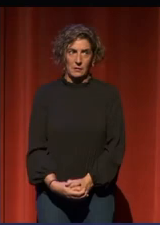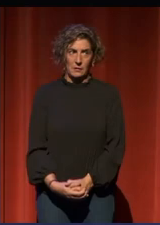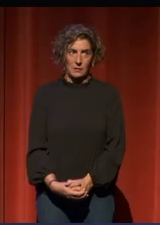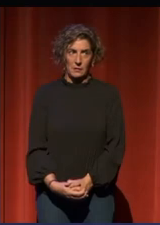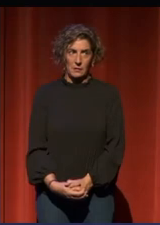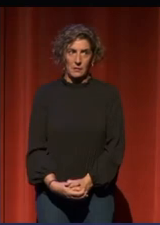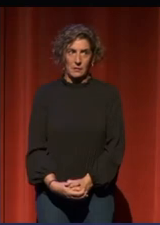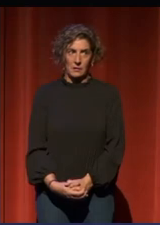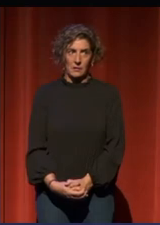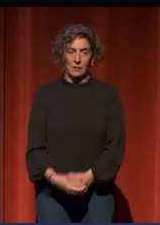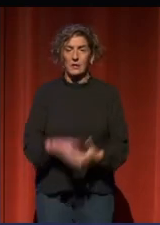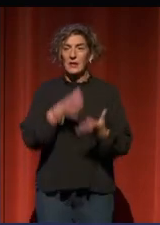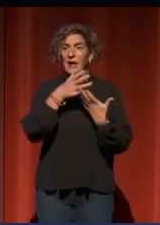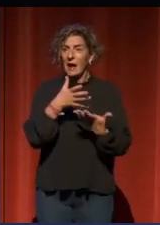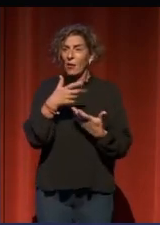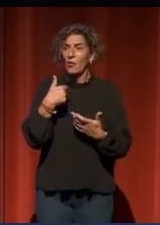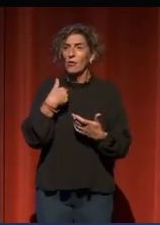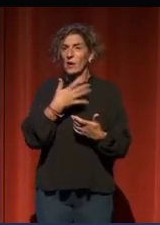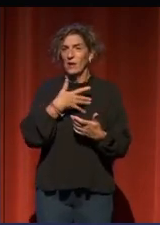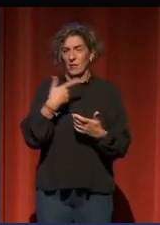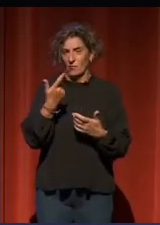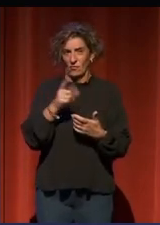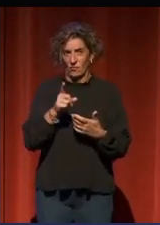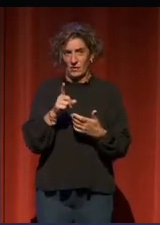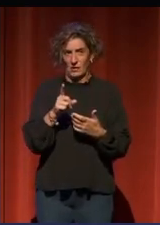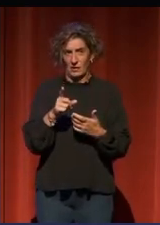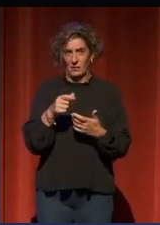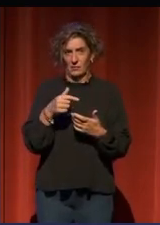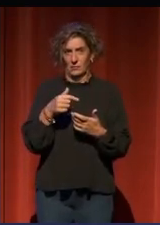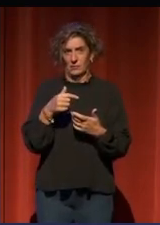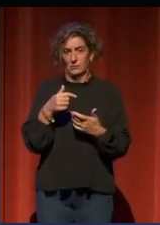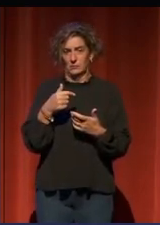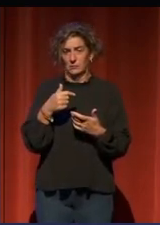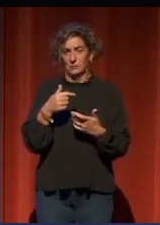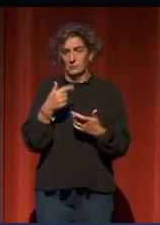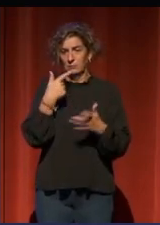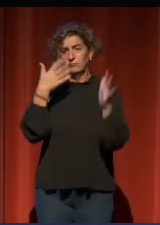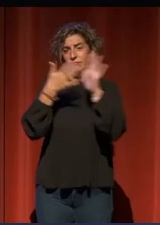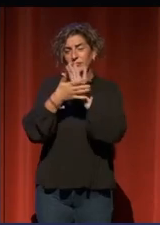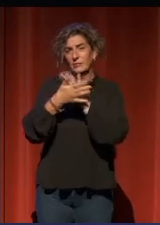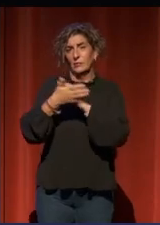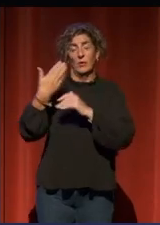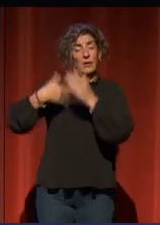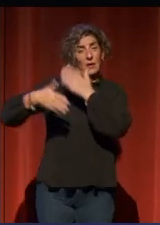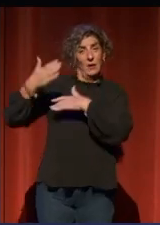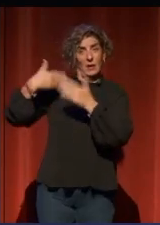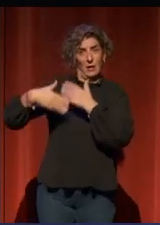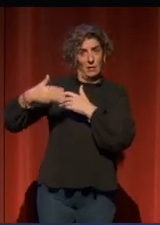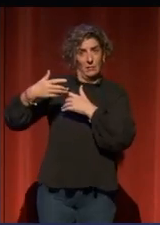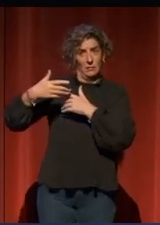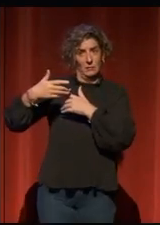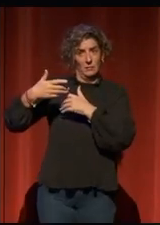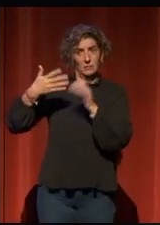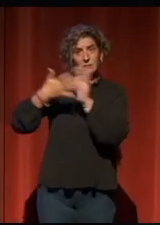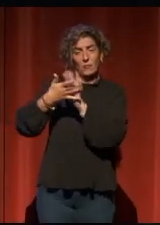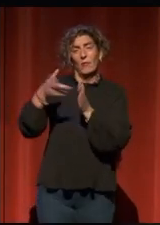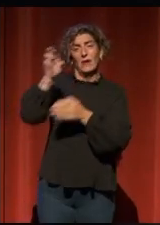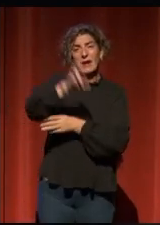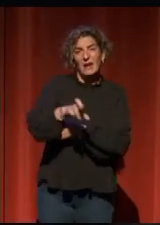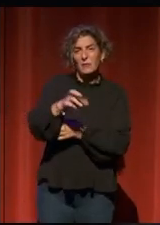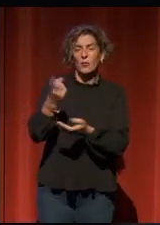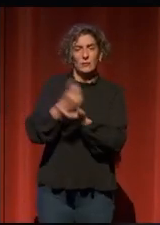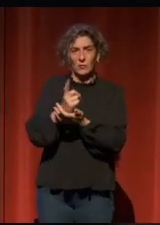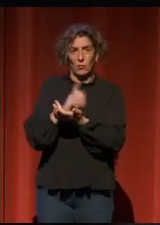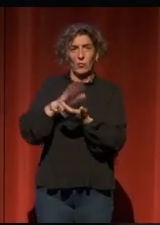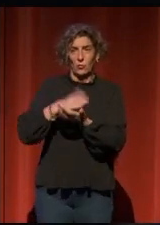no atender ahora estos grandes acontecimientos y a estas autoridades, es porque ustedes,